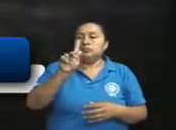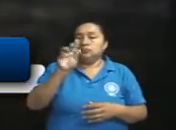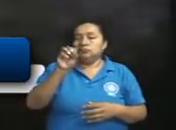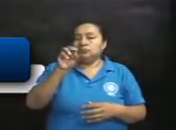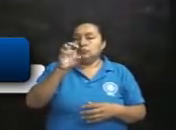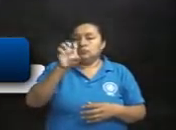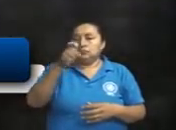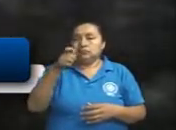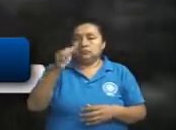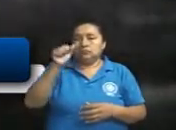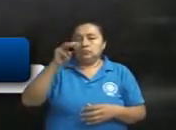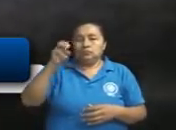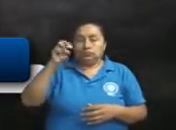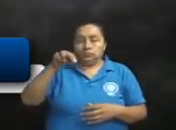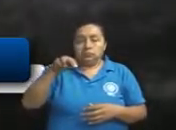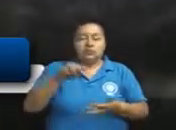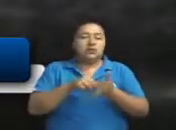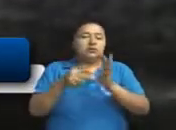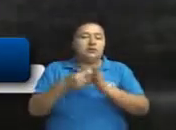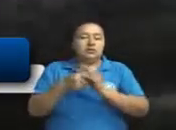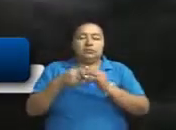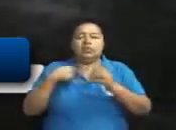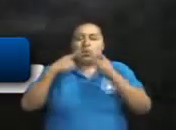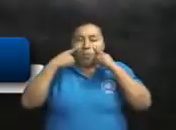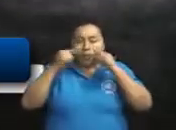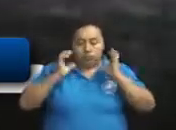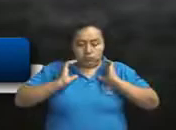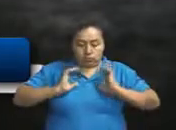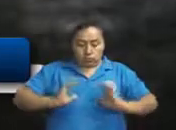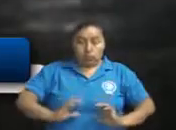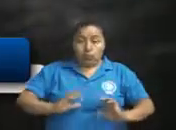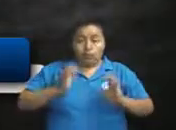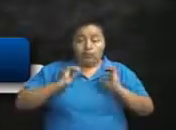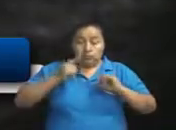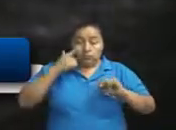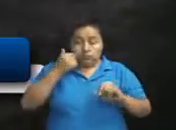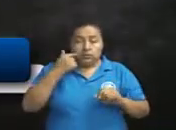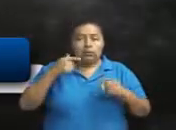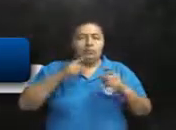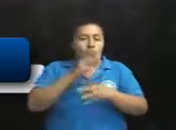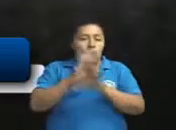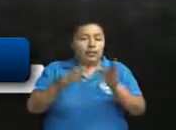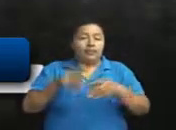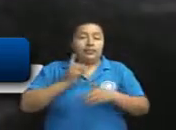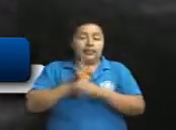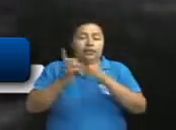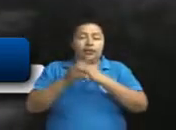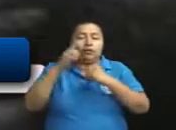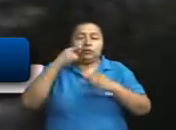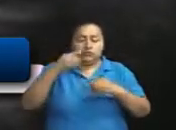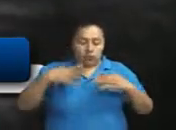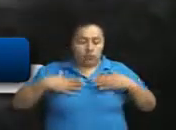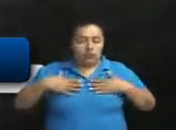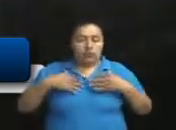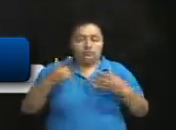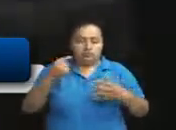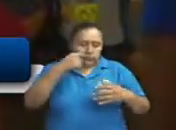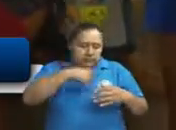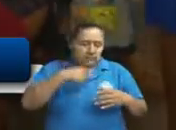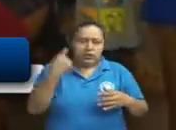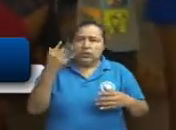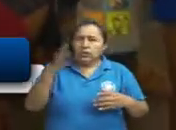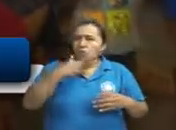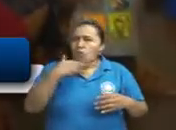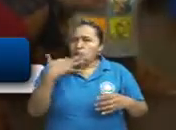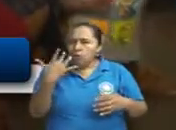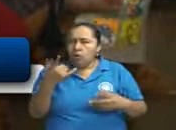es conocerse su cuerpo, ¿sí? La mujer debe de conocerse sus senos, los cambios, ya sea de coloración, de